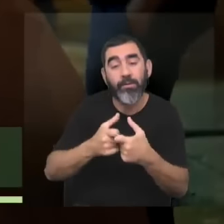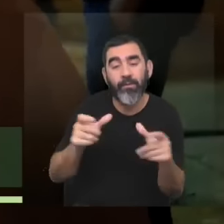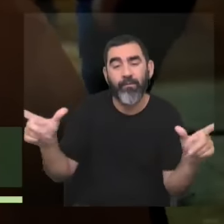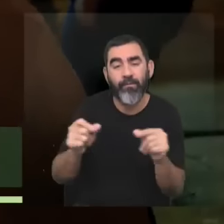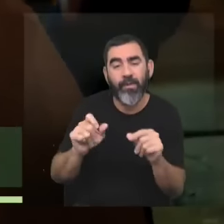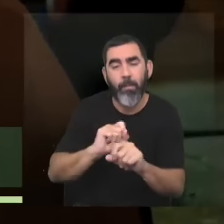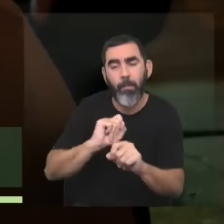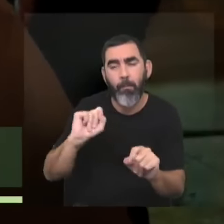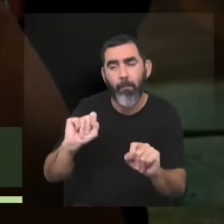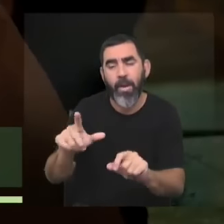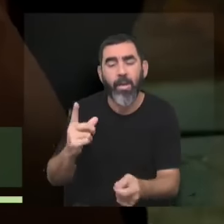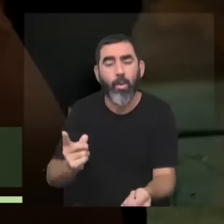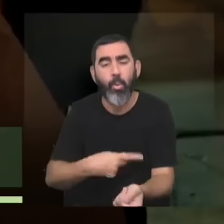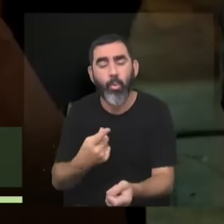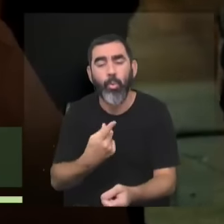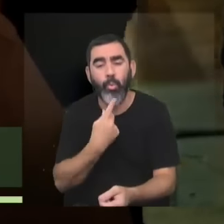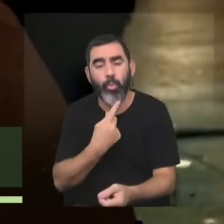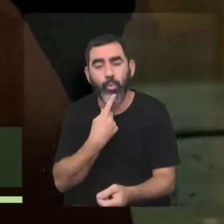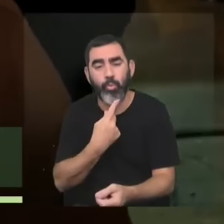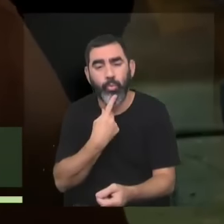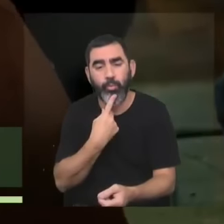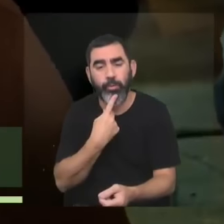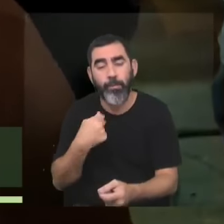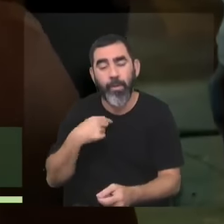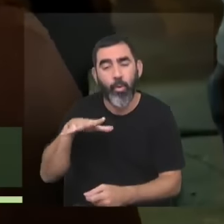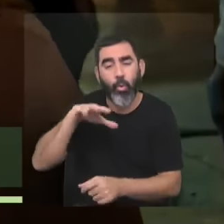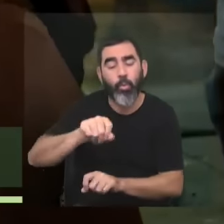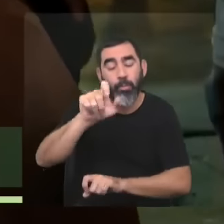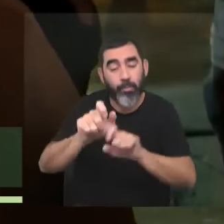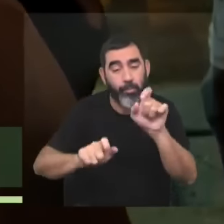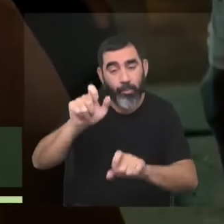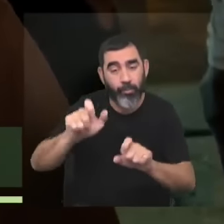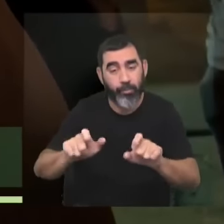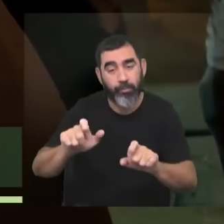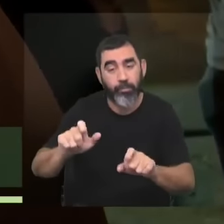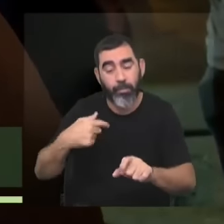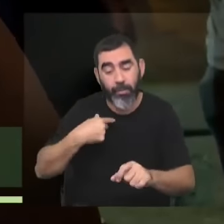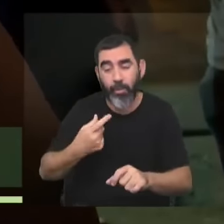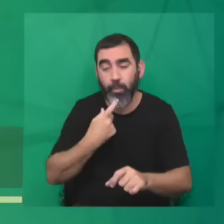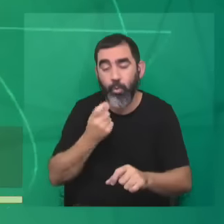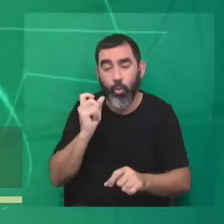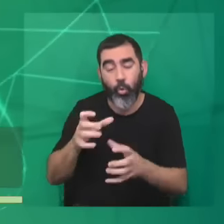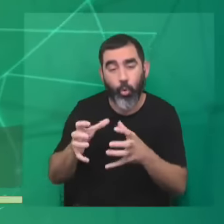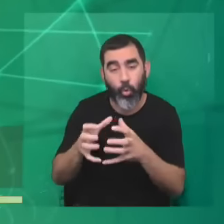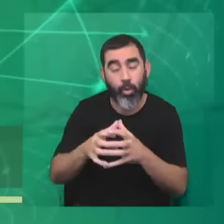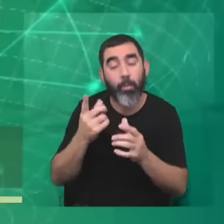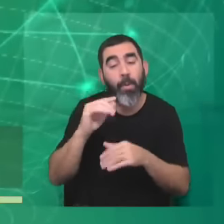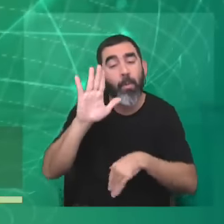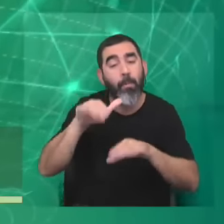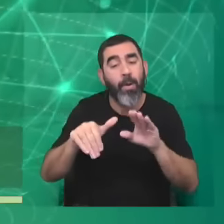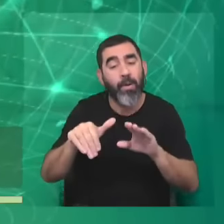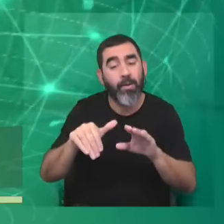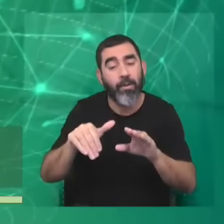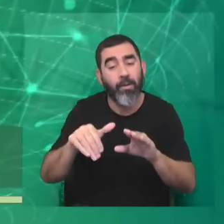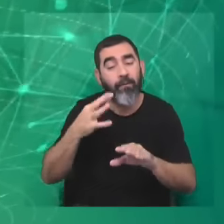con las malas prácticas en política mi compromiso es con la gente dice h con los principios de mi partido Colorado y sobre todo con